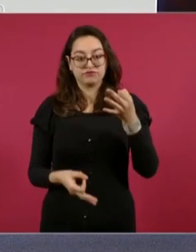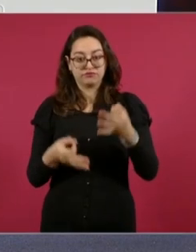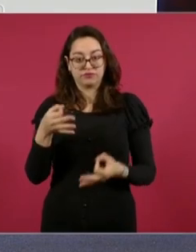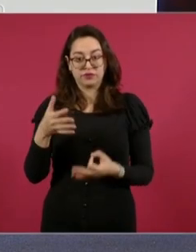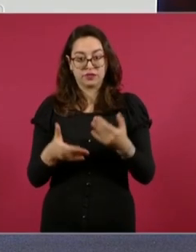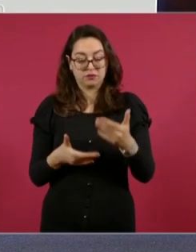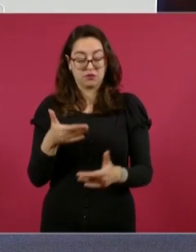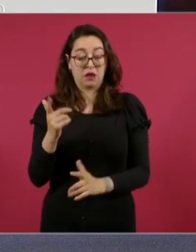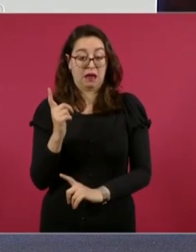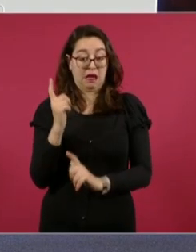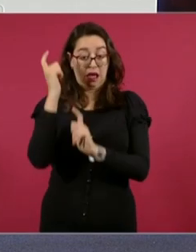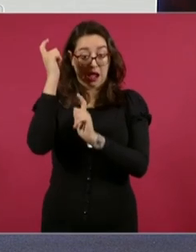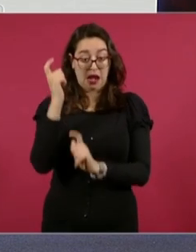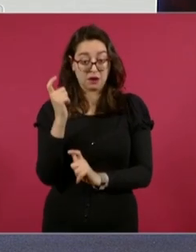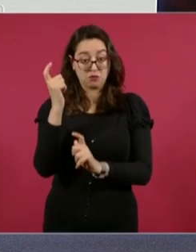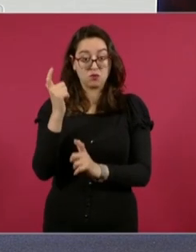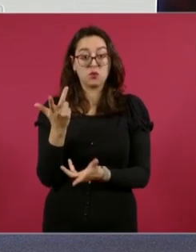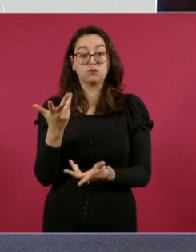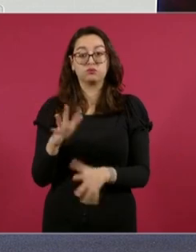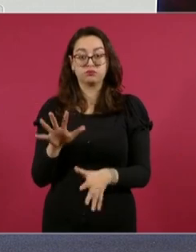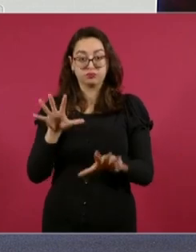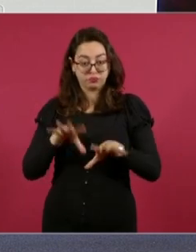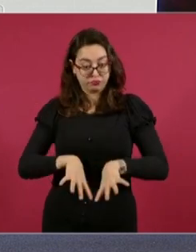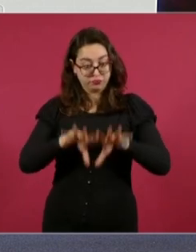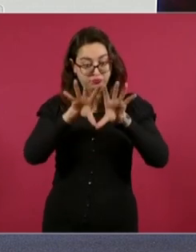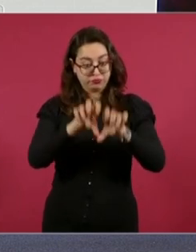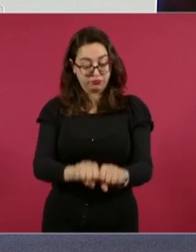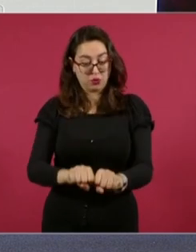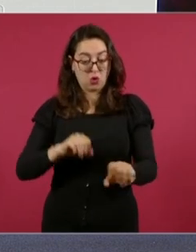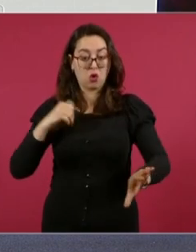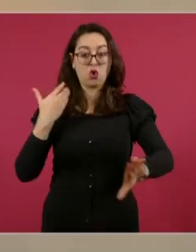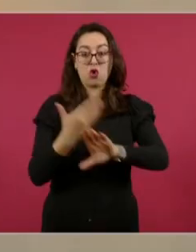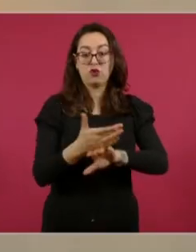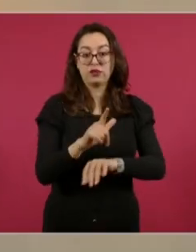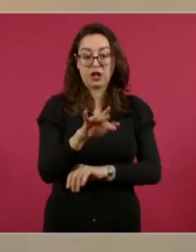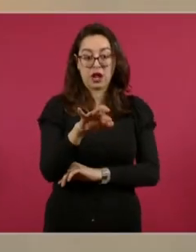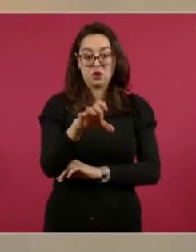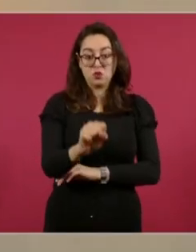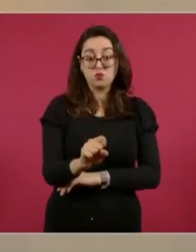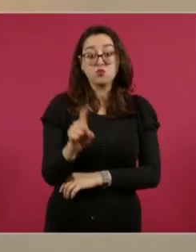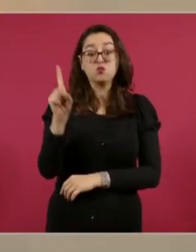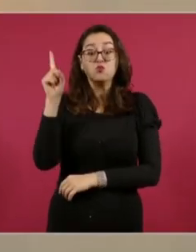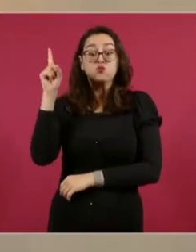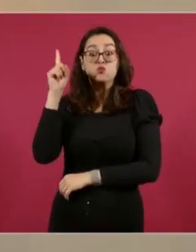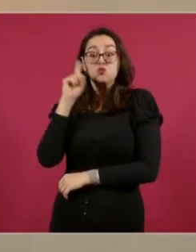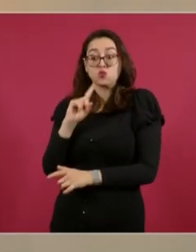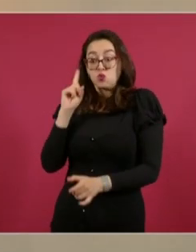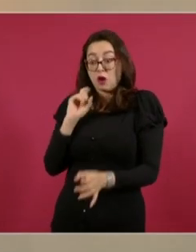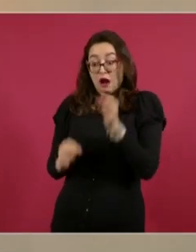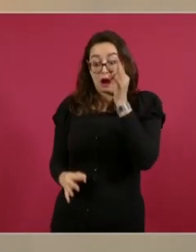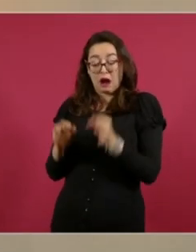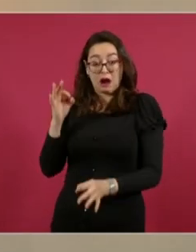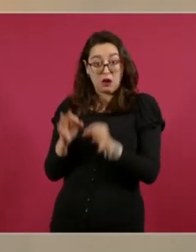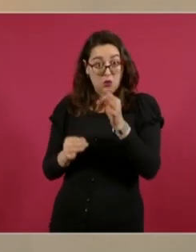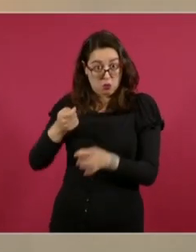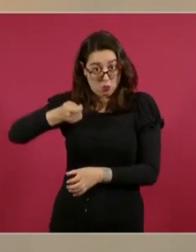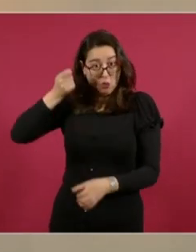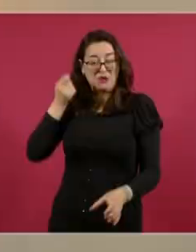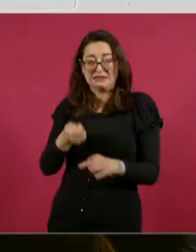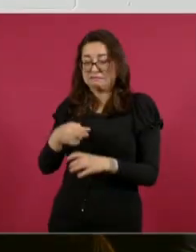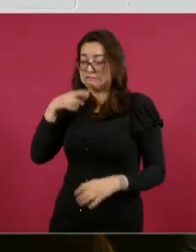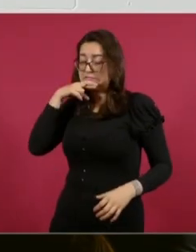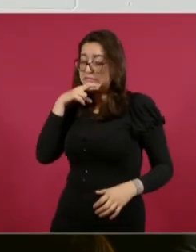Furioso. Interviene la jueza novena de Distrito del Estado de Sonora, Jesús Karina Almada Rábago,